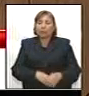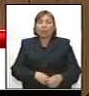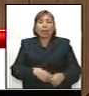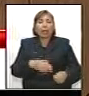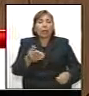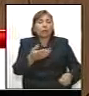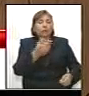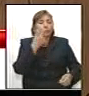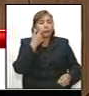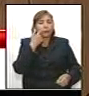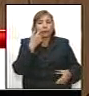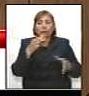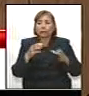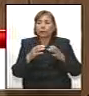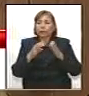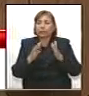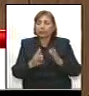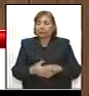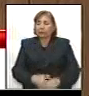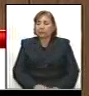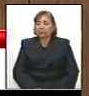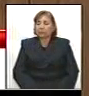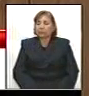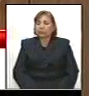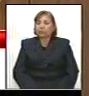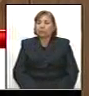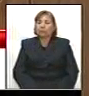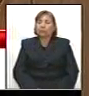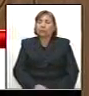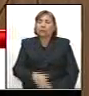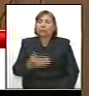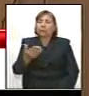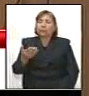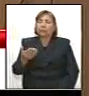congresistas. Tiene la palabra la congresista Nelly Cuadros.